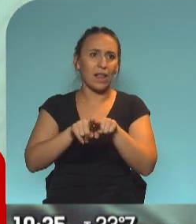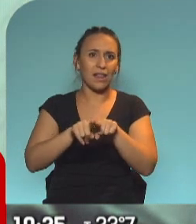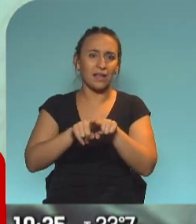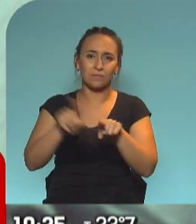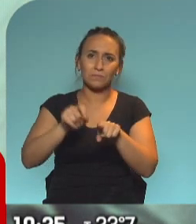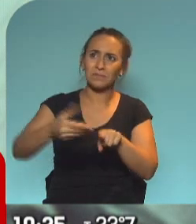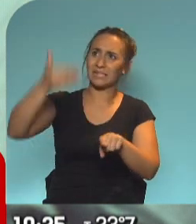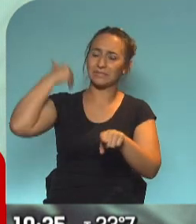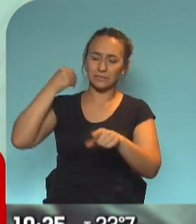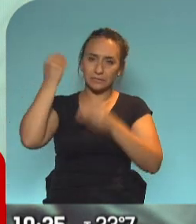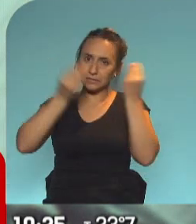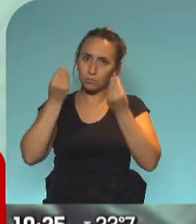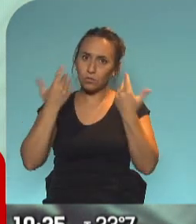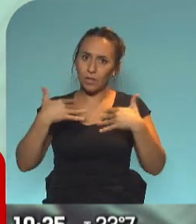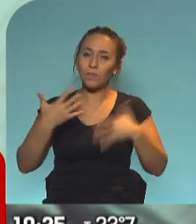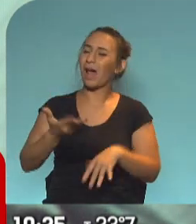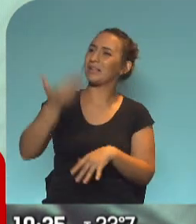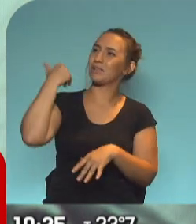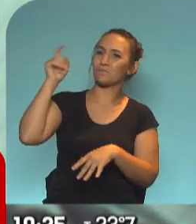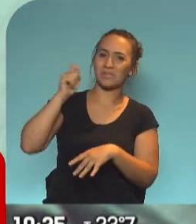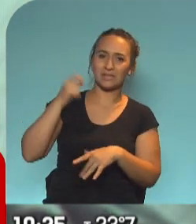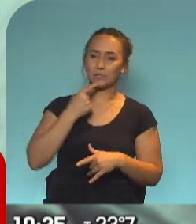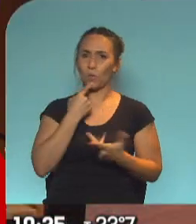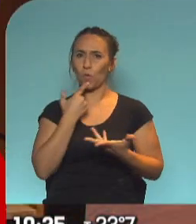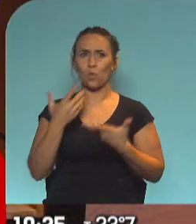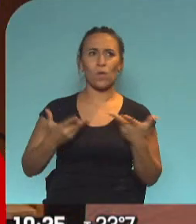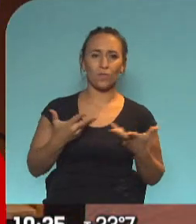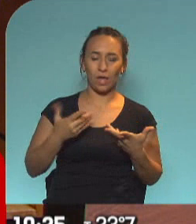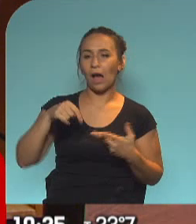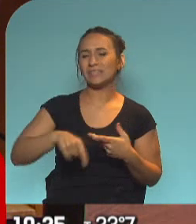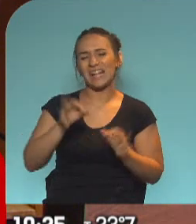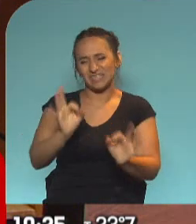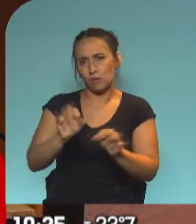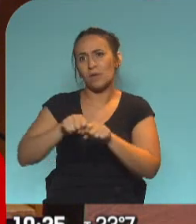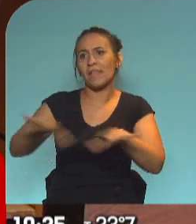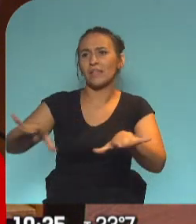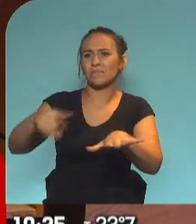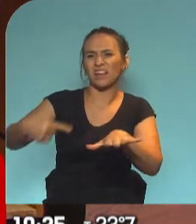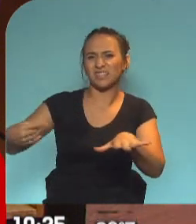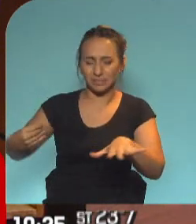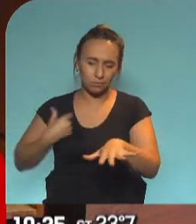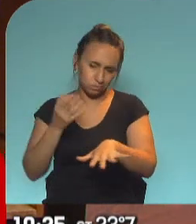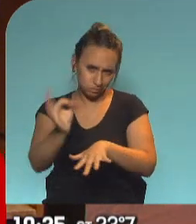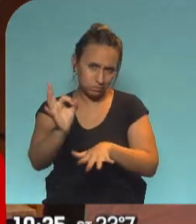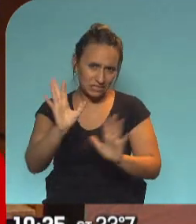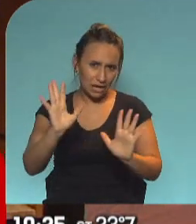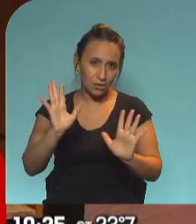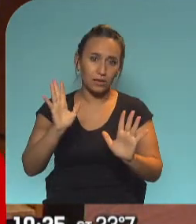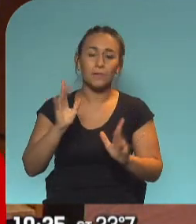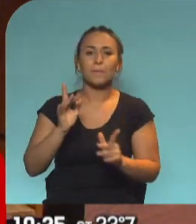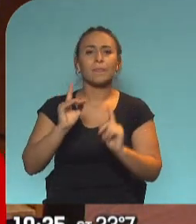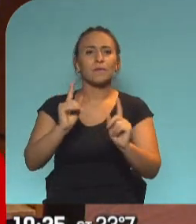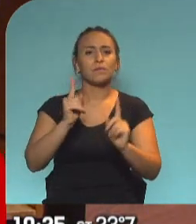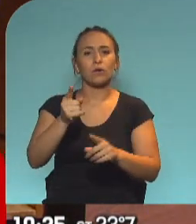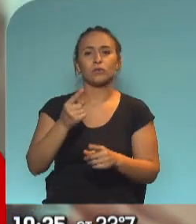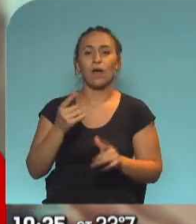meses. Lo que pasa es que hace unos meses teníamos la incertidumbre y ahora sabemos de qué se trata la pandemia. Eso, cuando se dice que